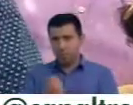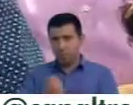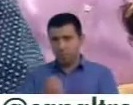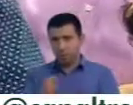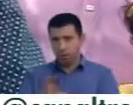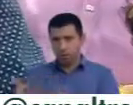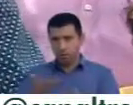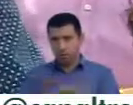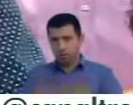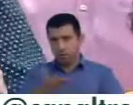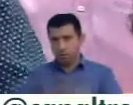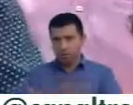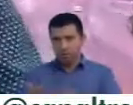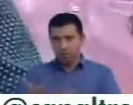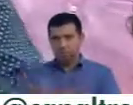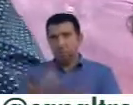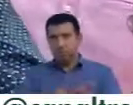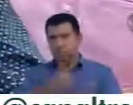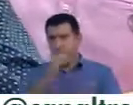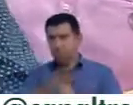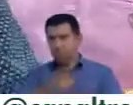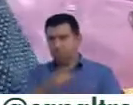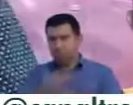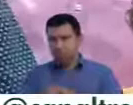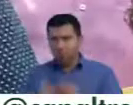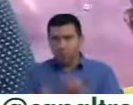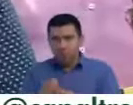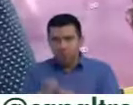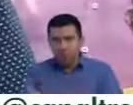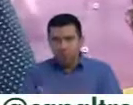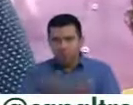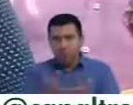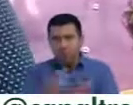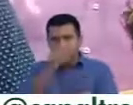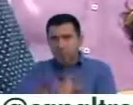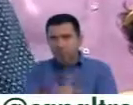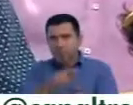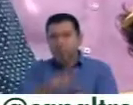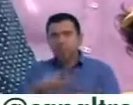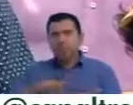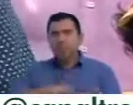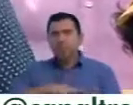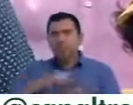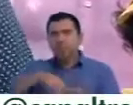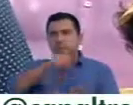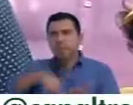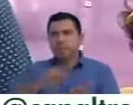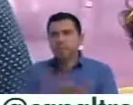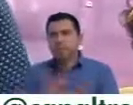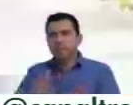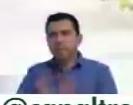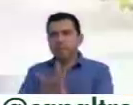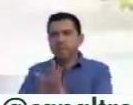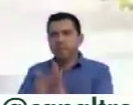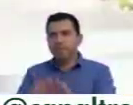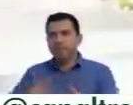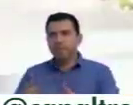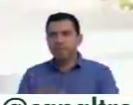articular y van a tomar la decisión correspondiente para entregarle un documento al alcalde para que tome, ya saque los actos